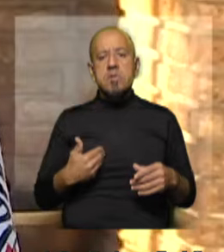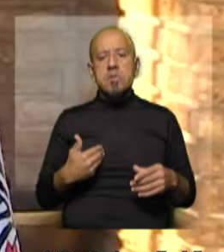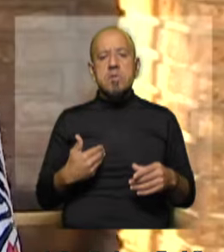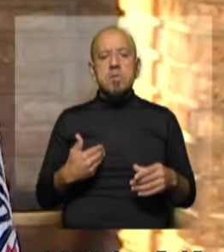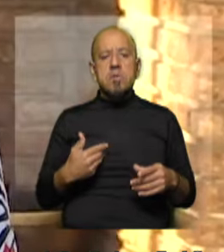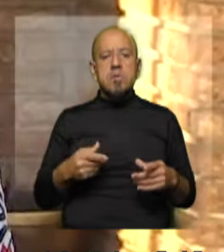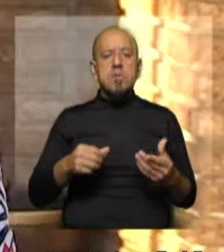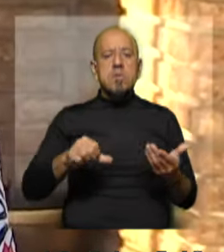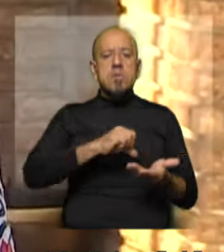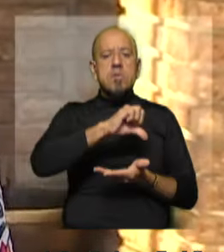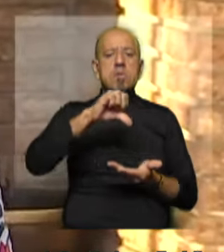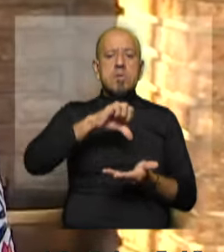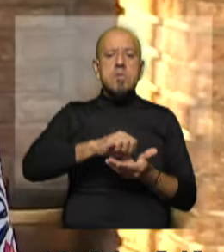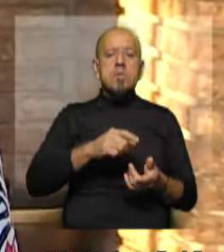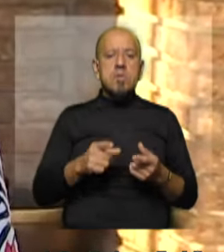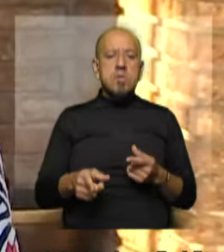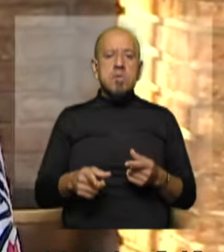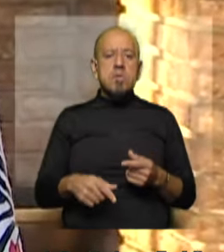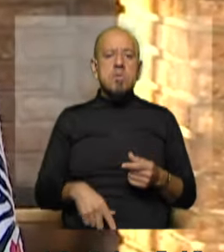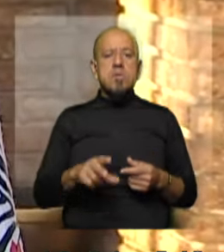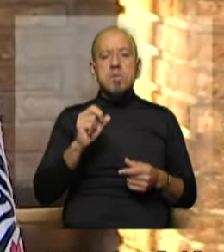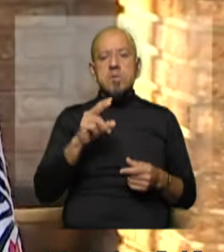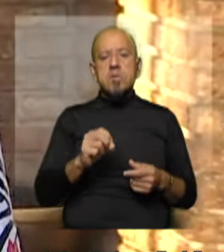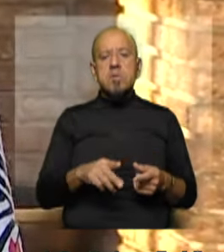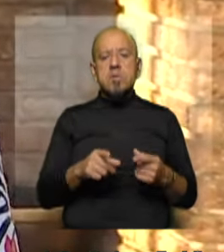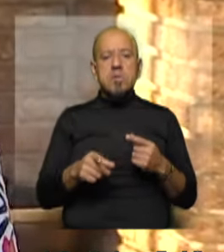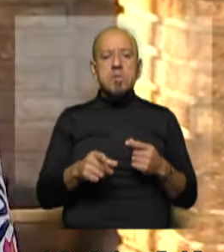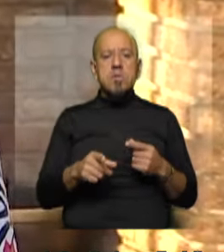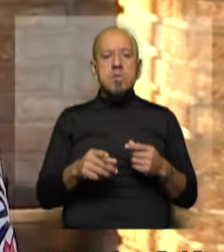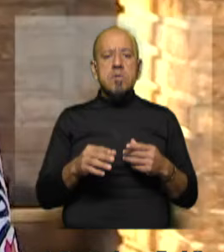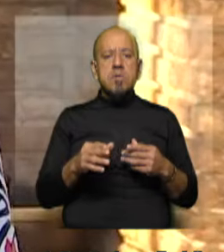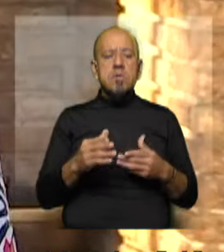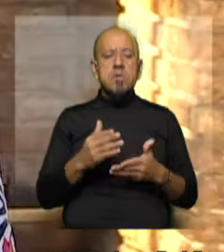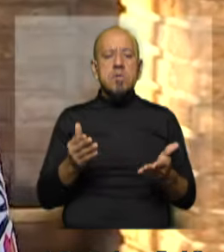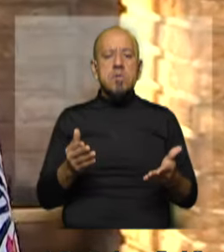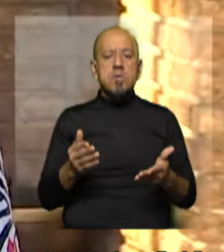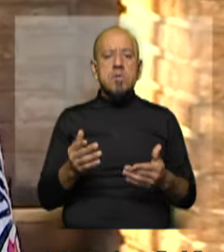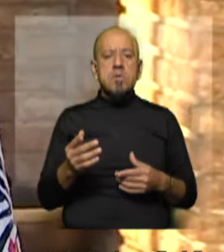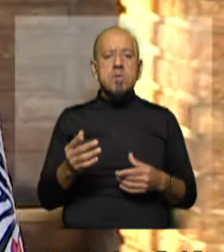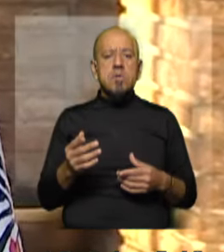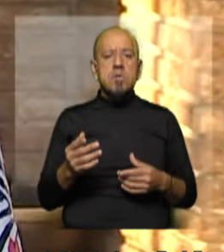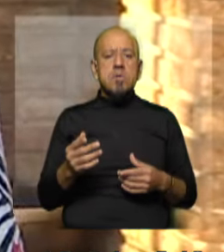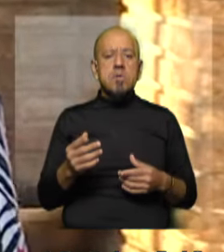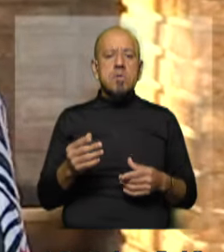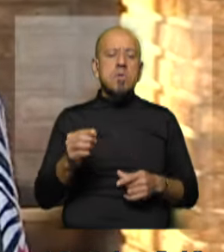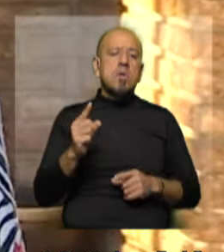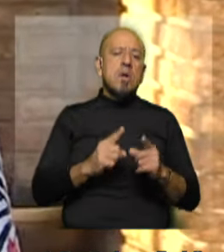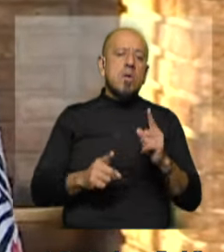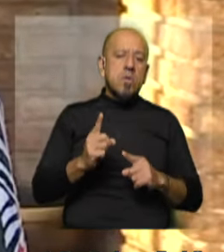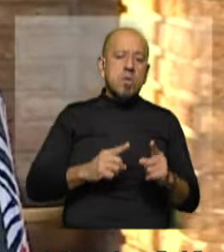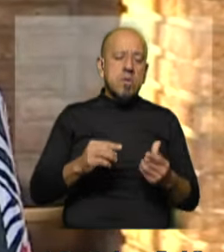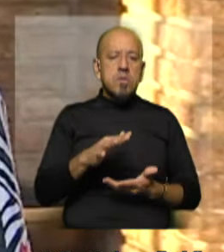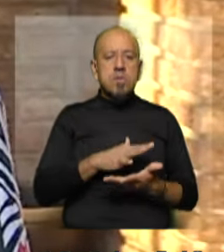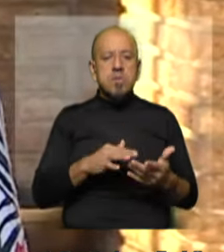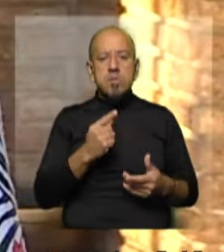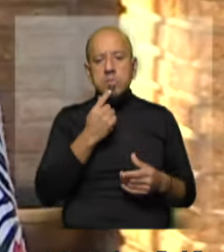ciudad. Seguimos siendo muy críticos en cuanto al tema del mantenimiento de la flota. Algunas situaciones que se han dado